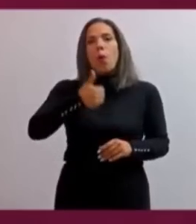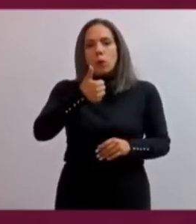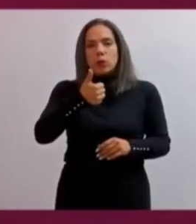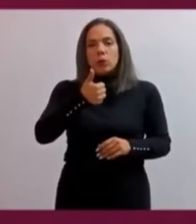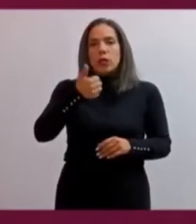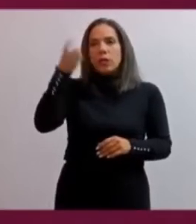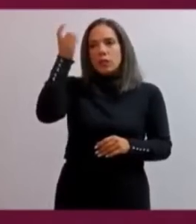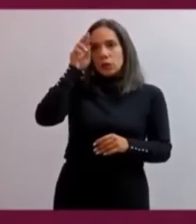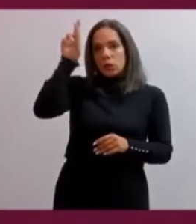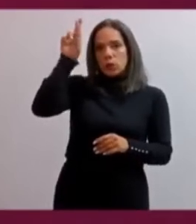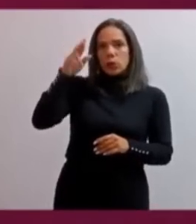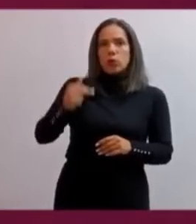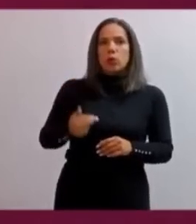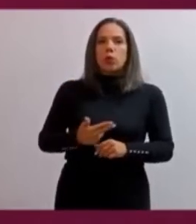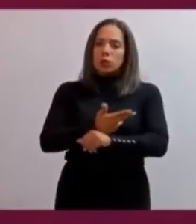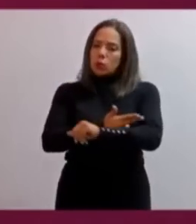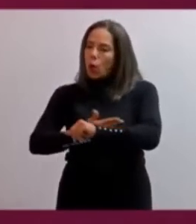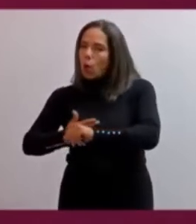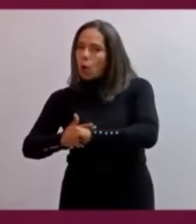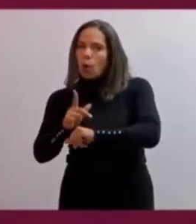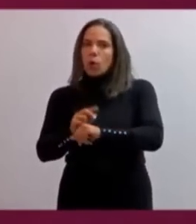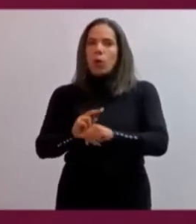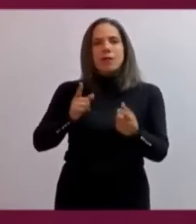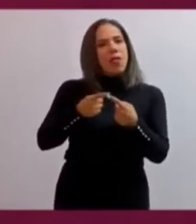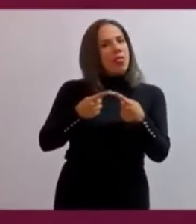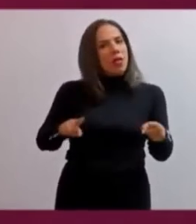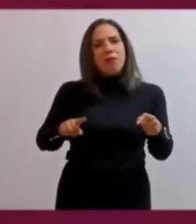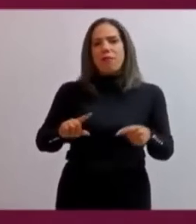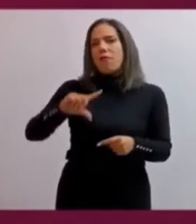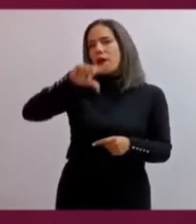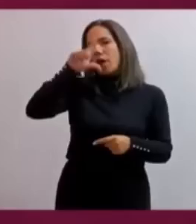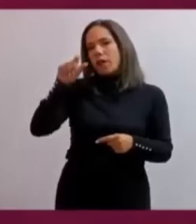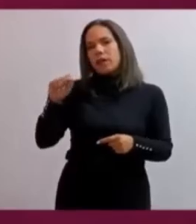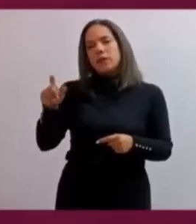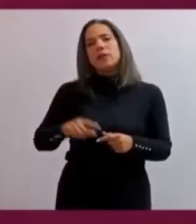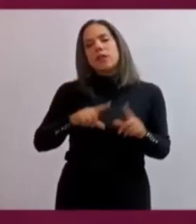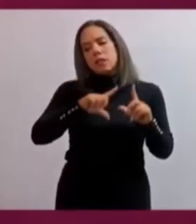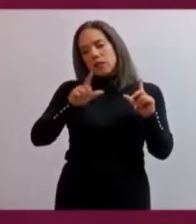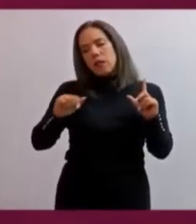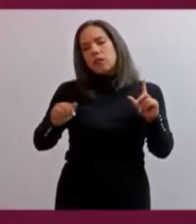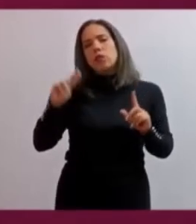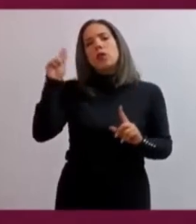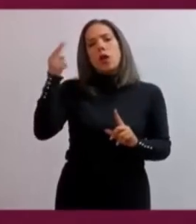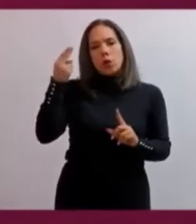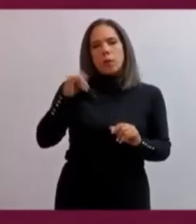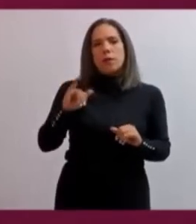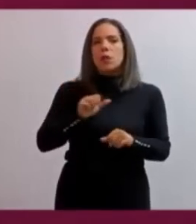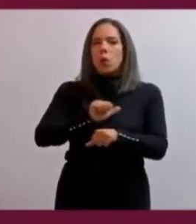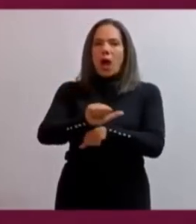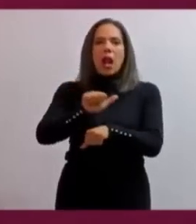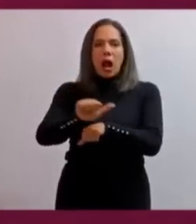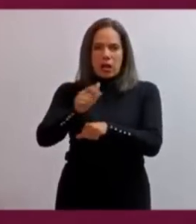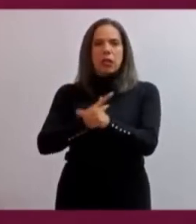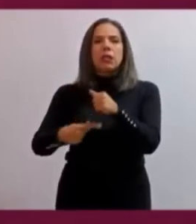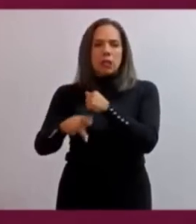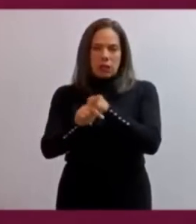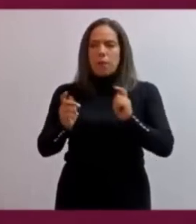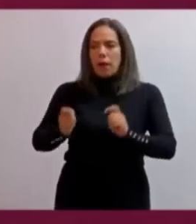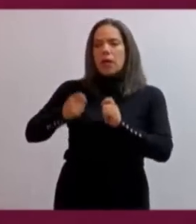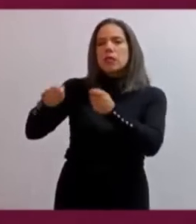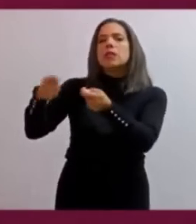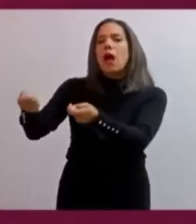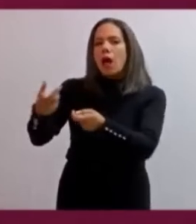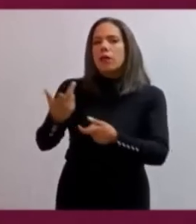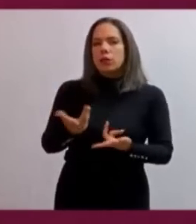doctorados honoris causa por diversas universidades nacionales y argentinas. Sus principales aportaciones en el campo de la investigación